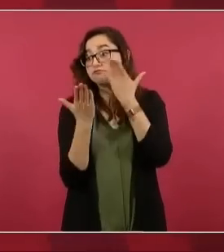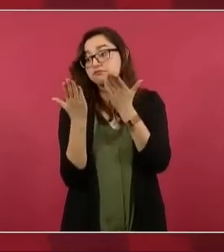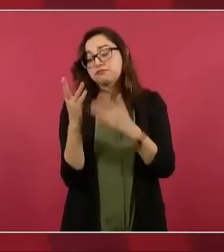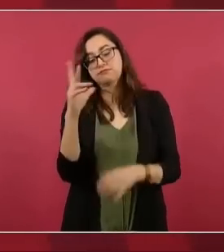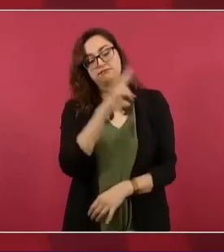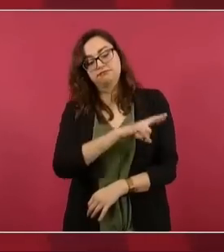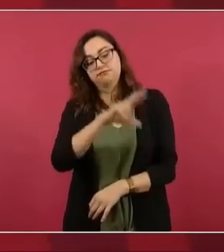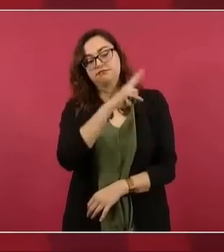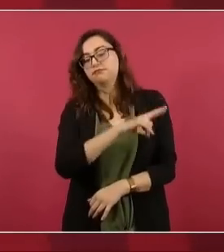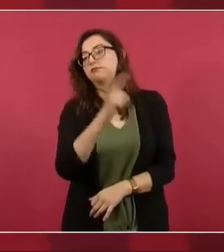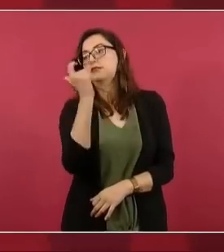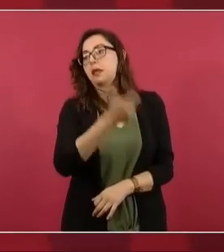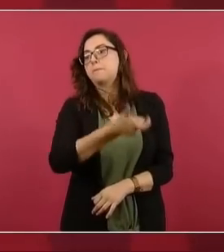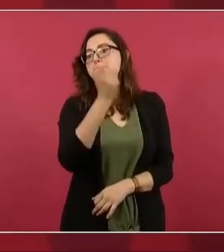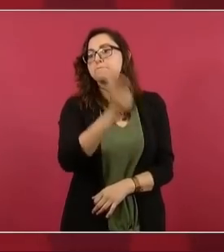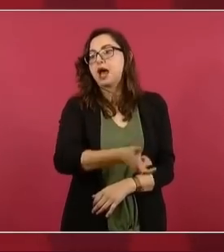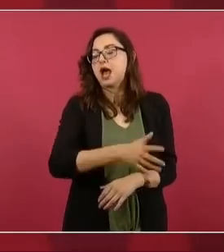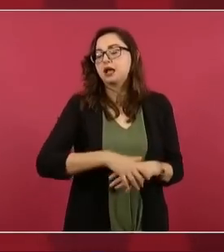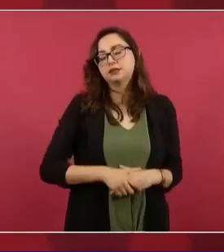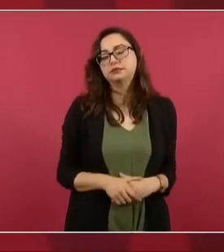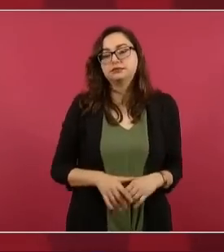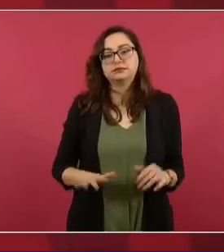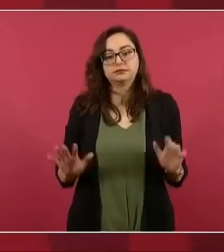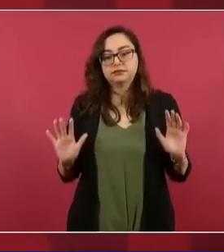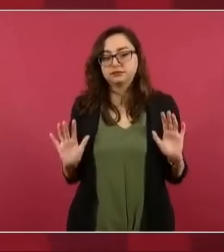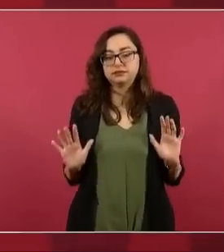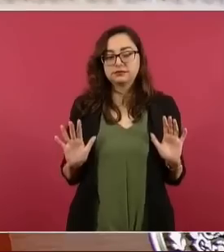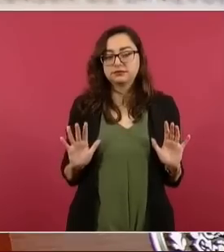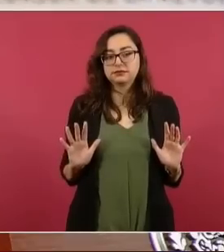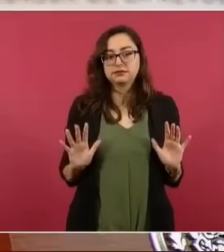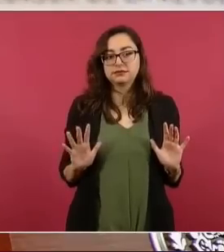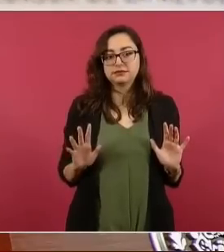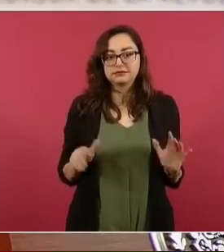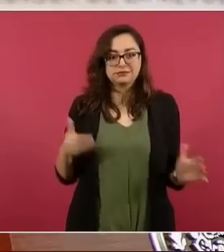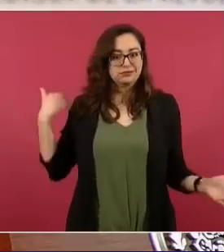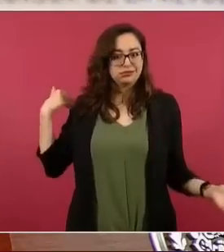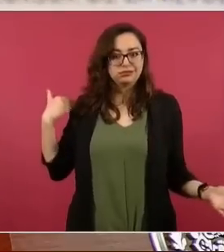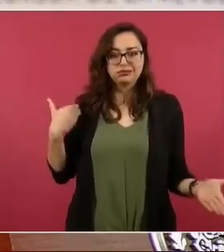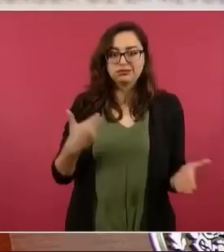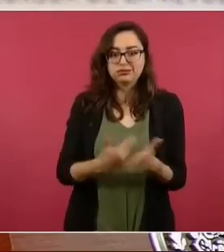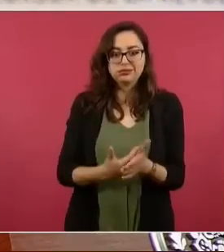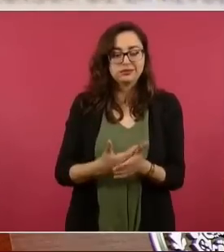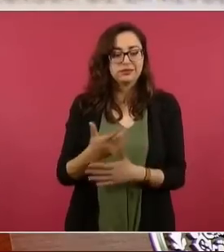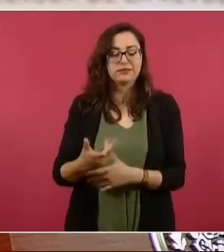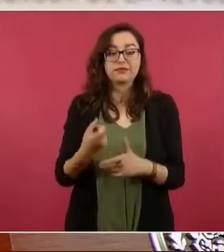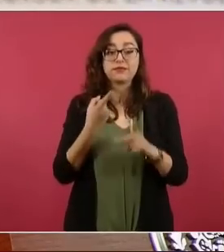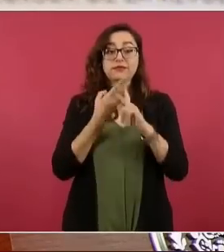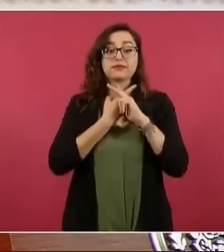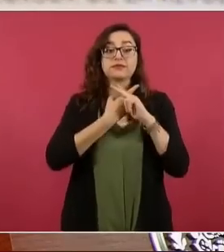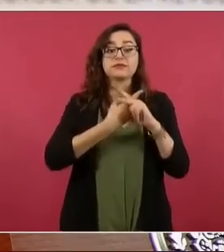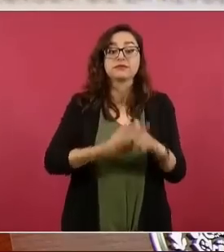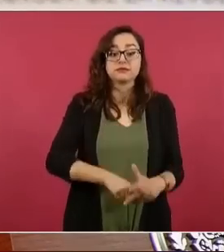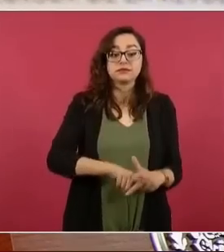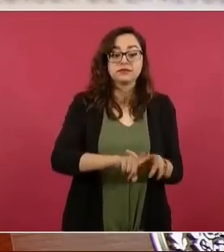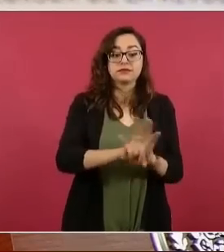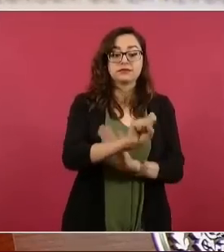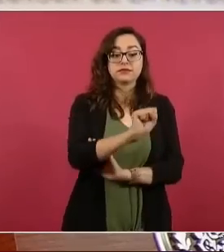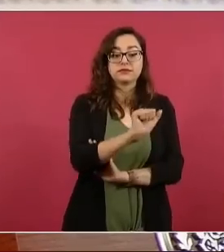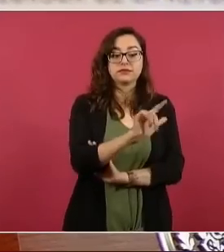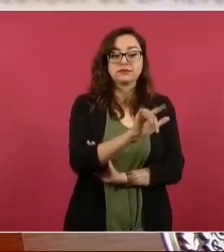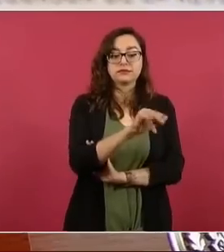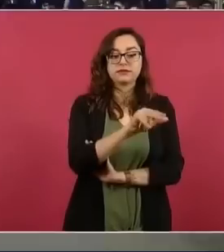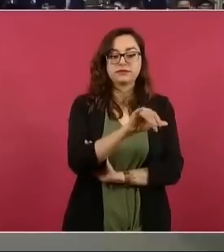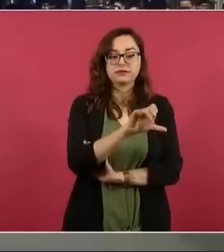porque es un proceso que viene de tiempo atrás. Acuérdense que con Salinas se modificó